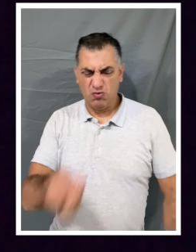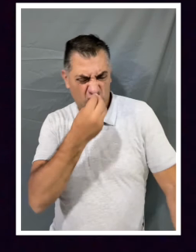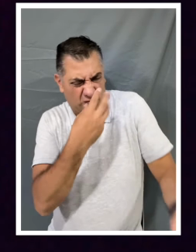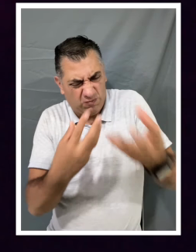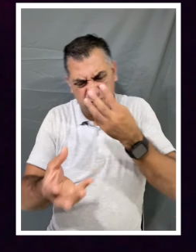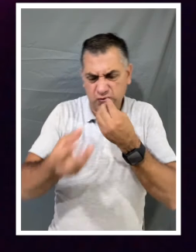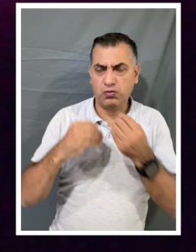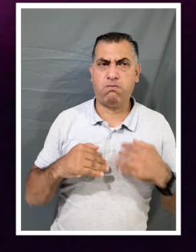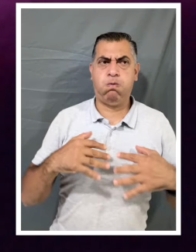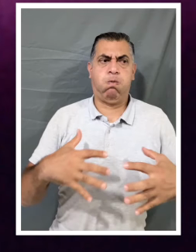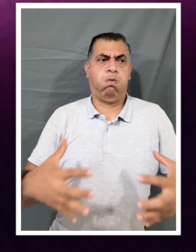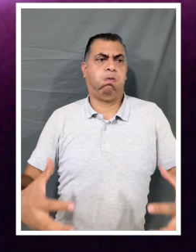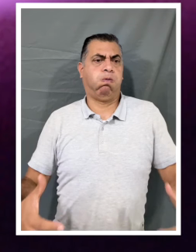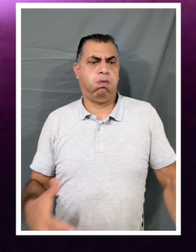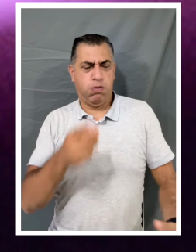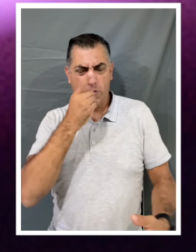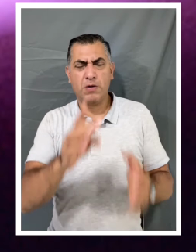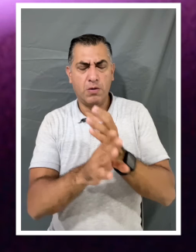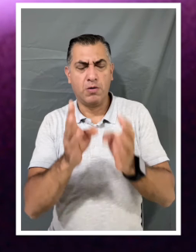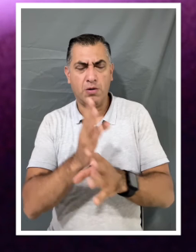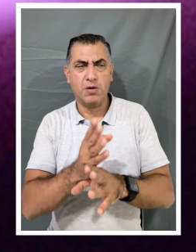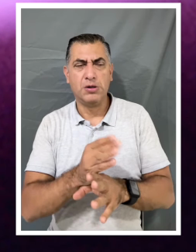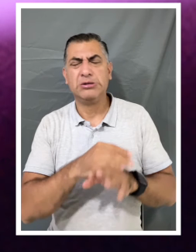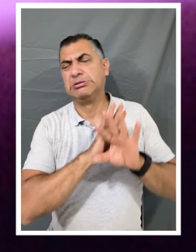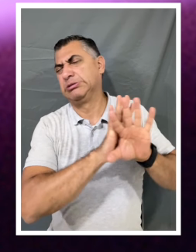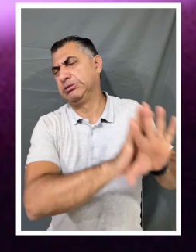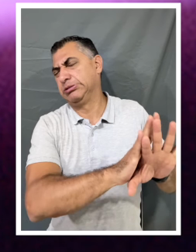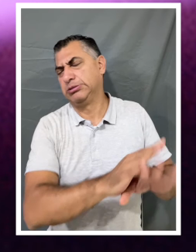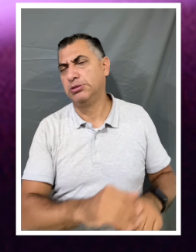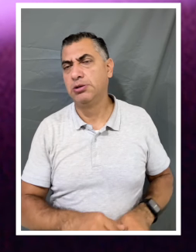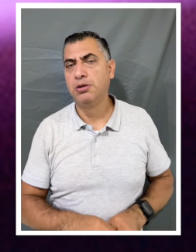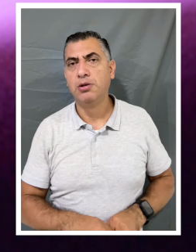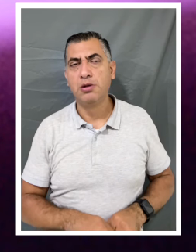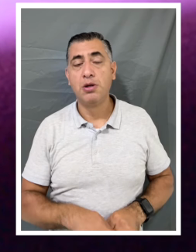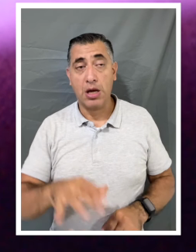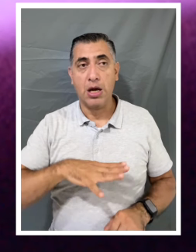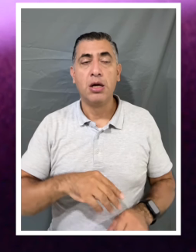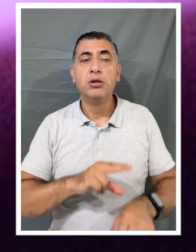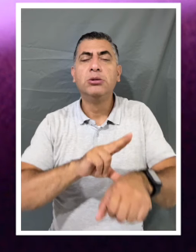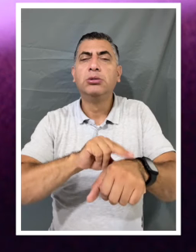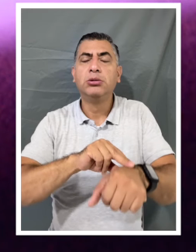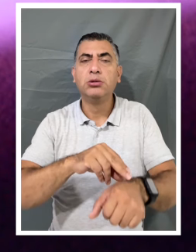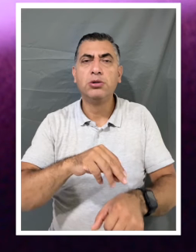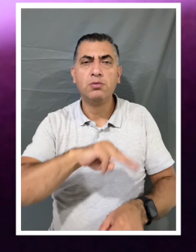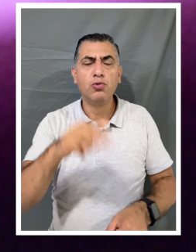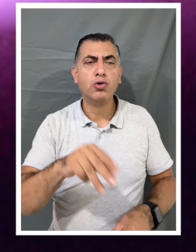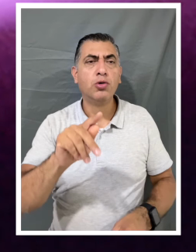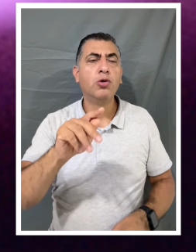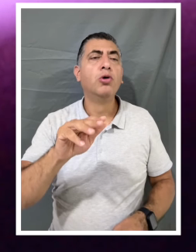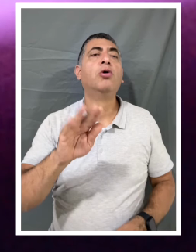y y y a subir de peso y han dicho frases ridículas que van en contra de la ciencia y de hecho hay una doctora que murió a los 42